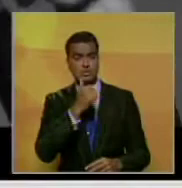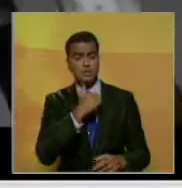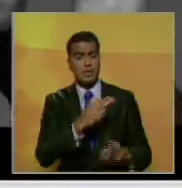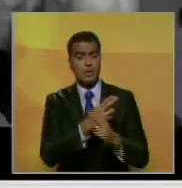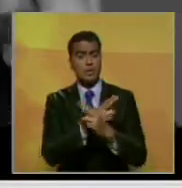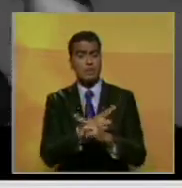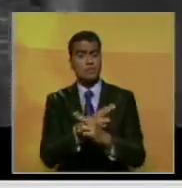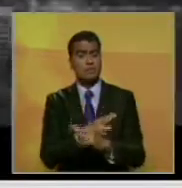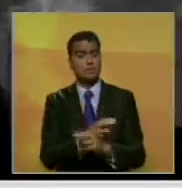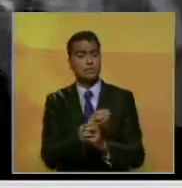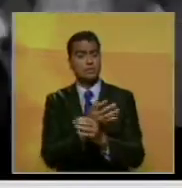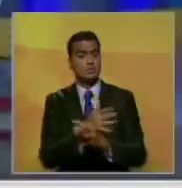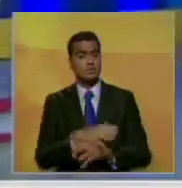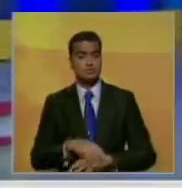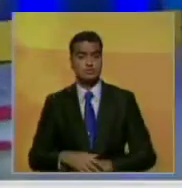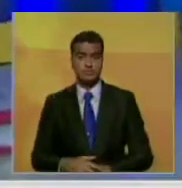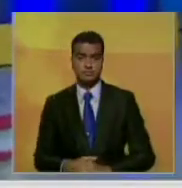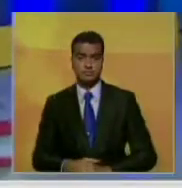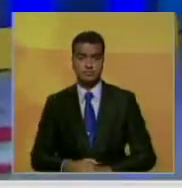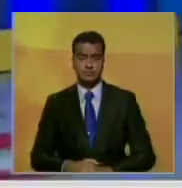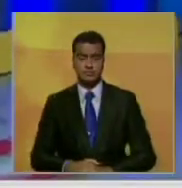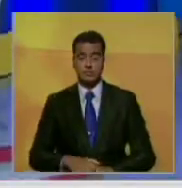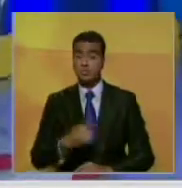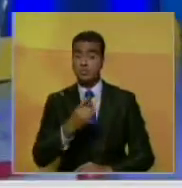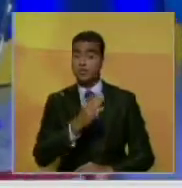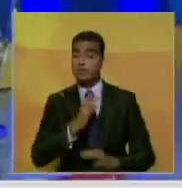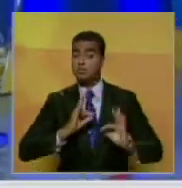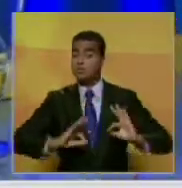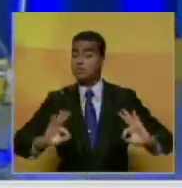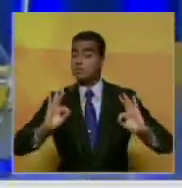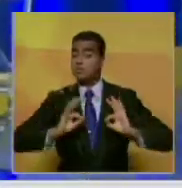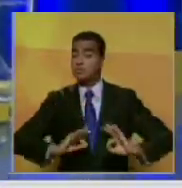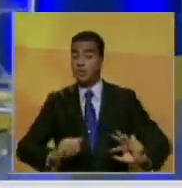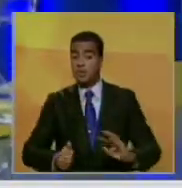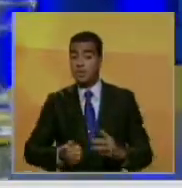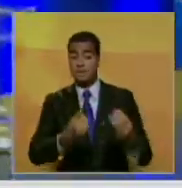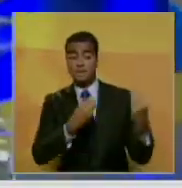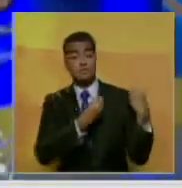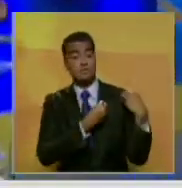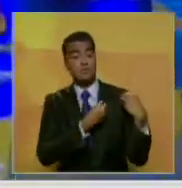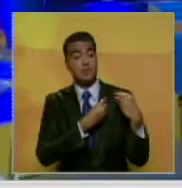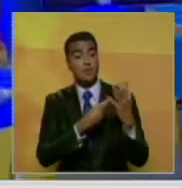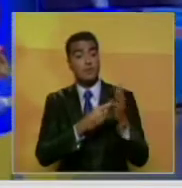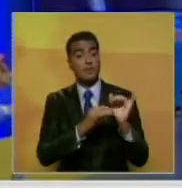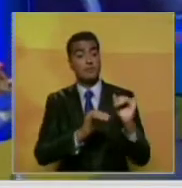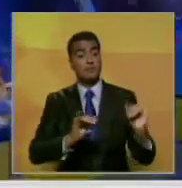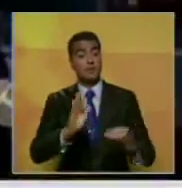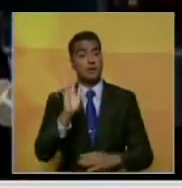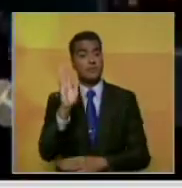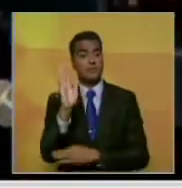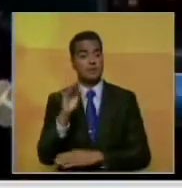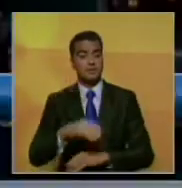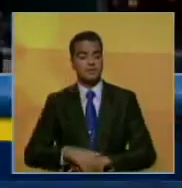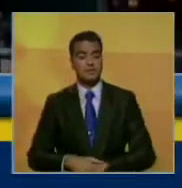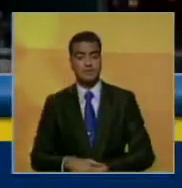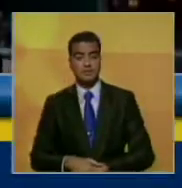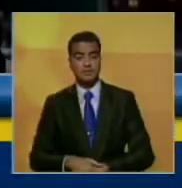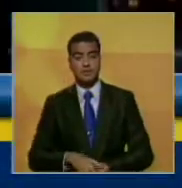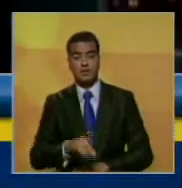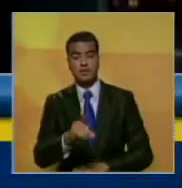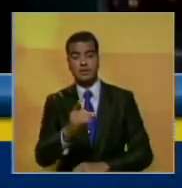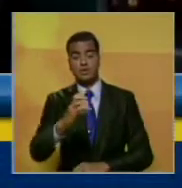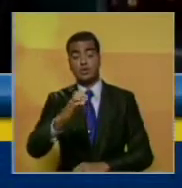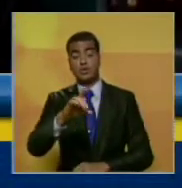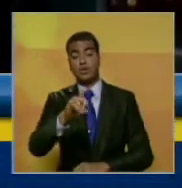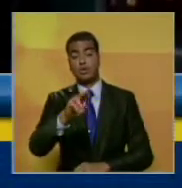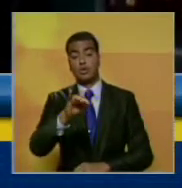diversidad sexual en su país. Y uno de los solteros más cotizados de Hollywood por fin se compromete. George Clooney, de